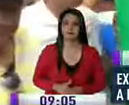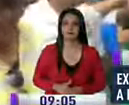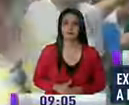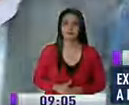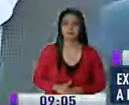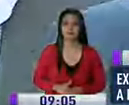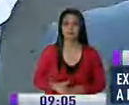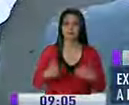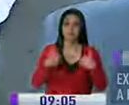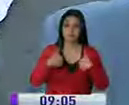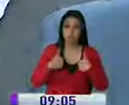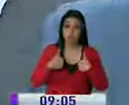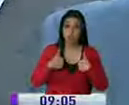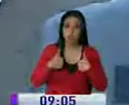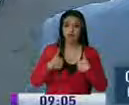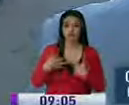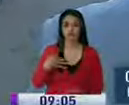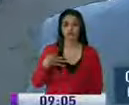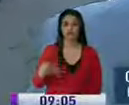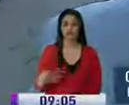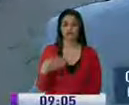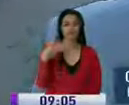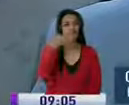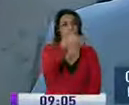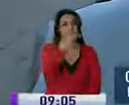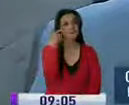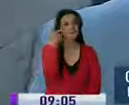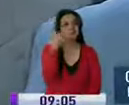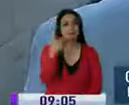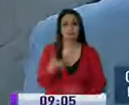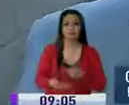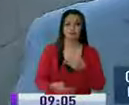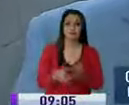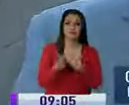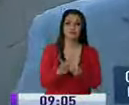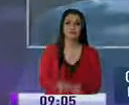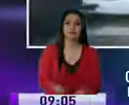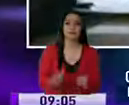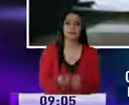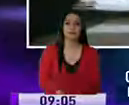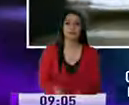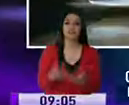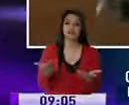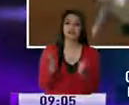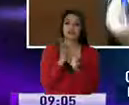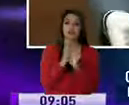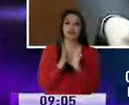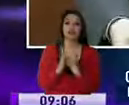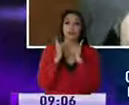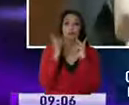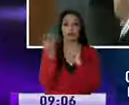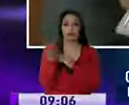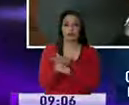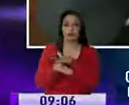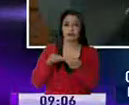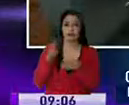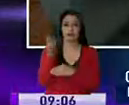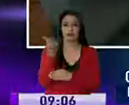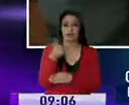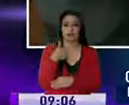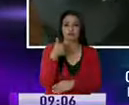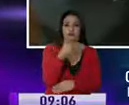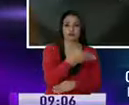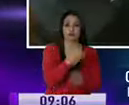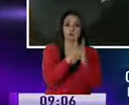Vengo a rendir una versión dentro del proceso de investigación por cohecho para solicitar además del fiscal